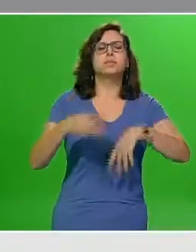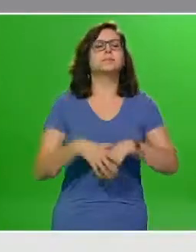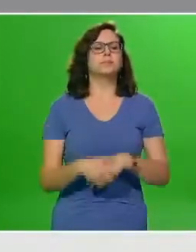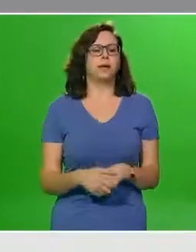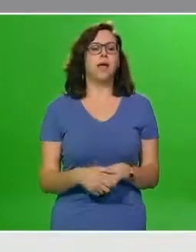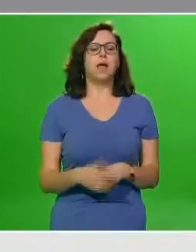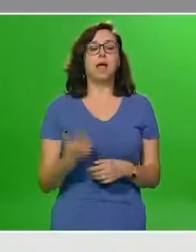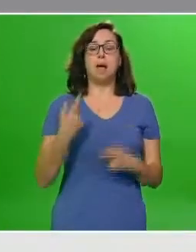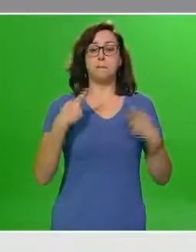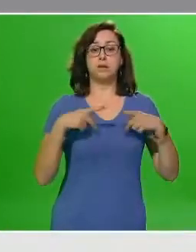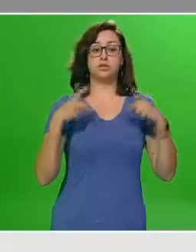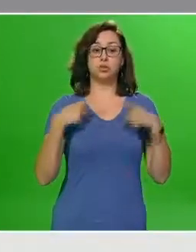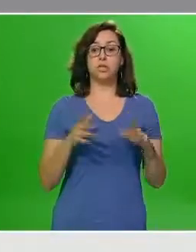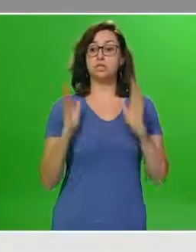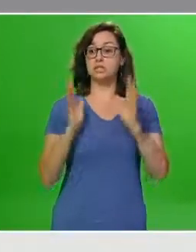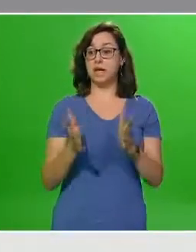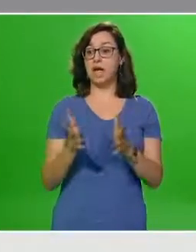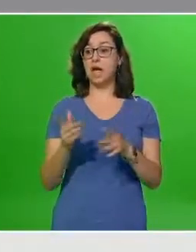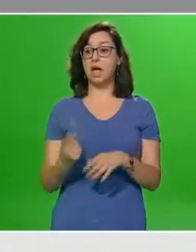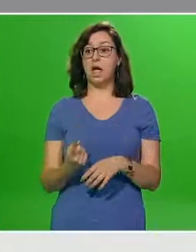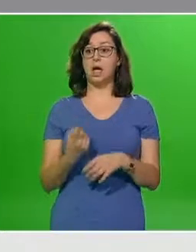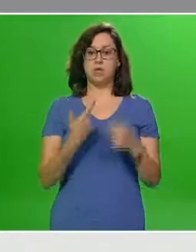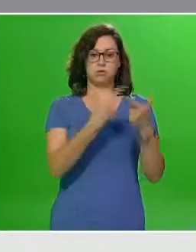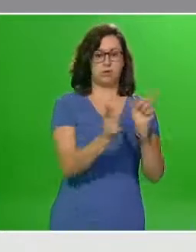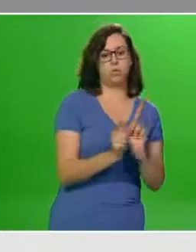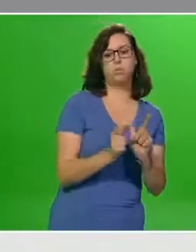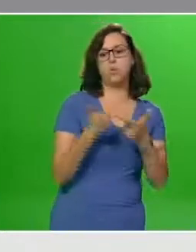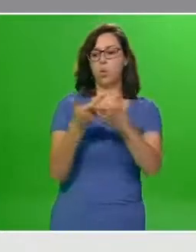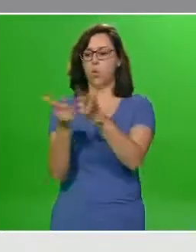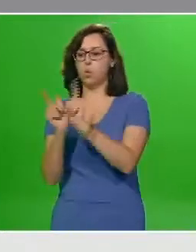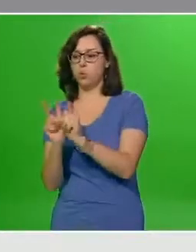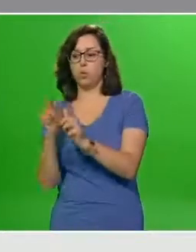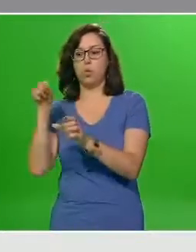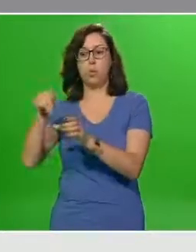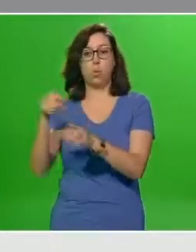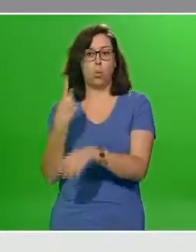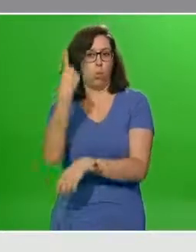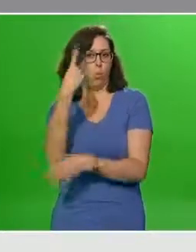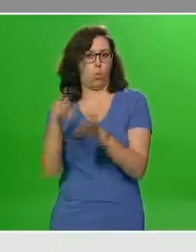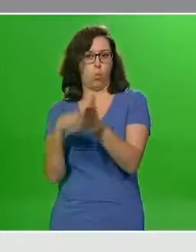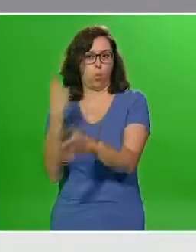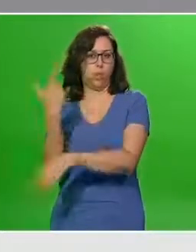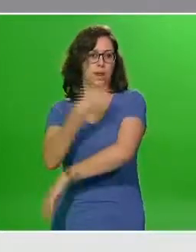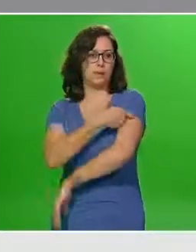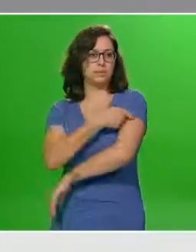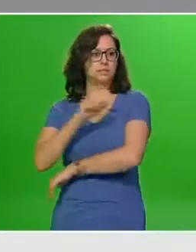al menos una dosis de alguna de las marcas de vacuna es un total de